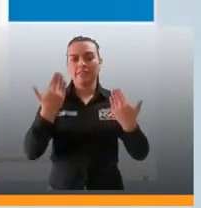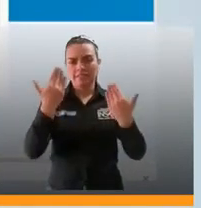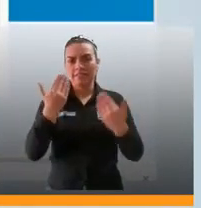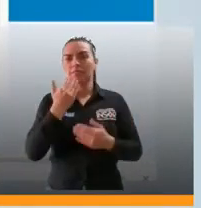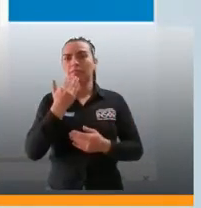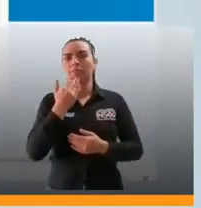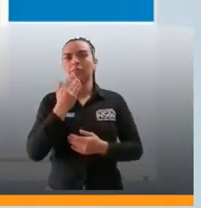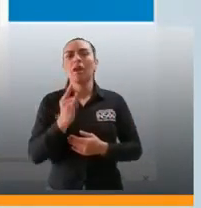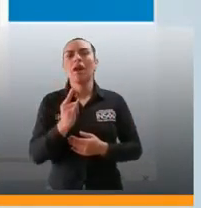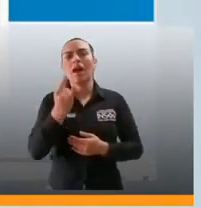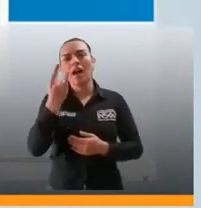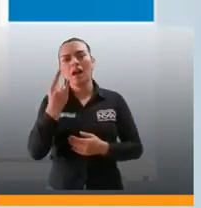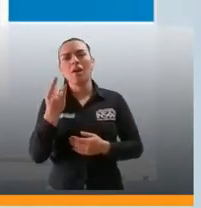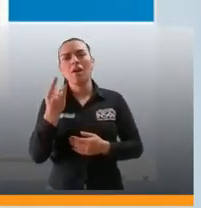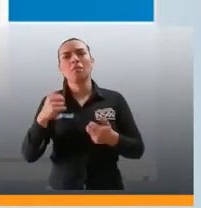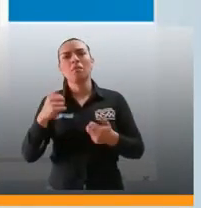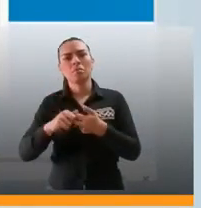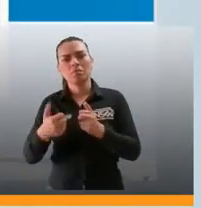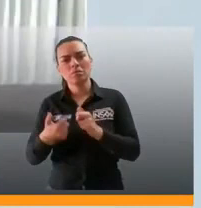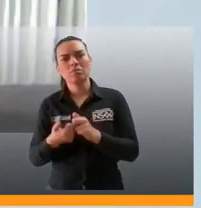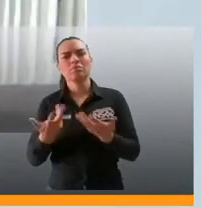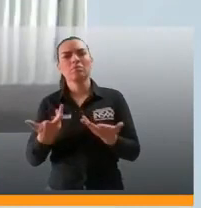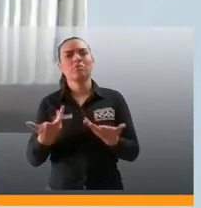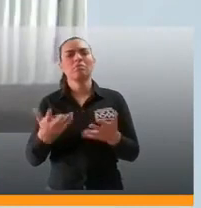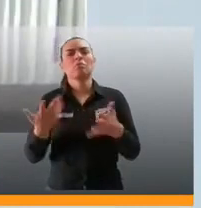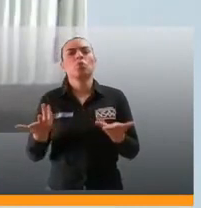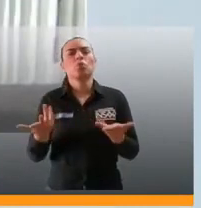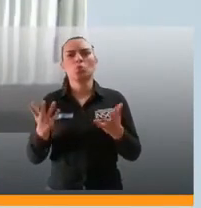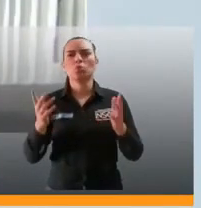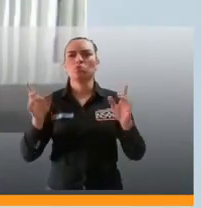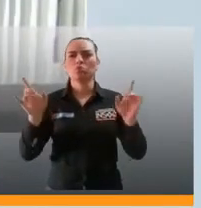problemas de conectividad.